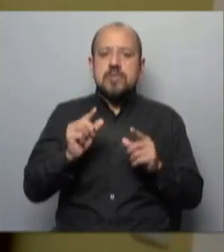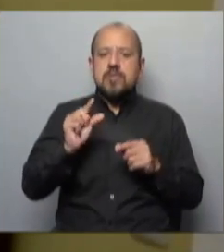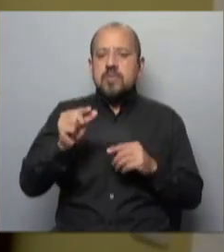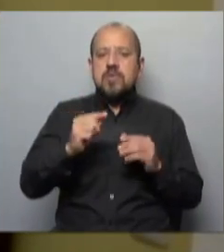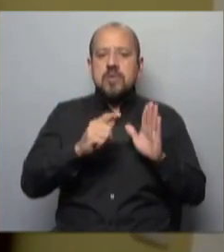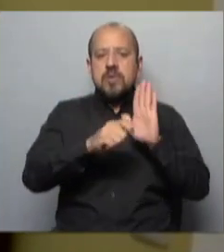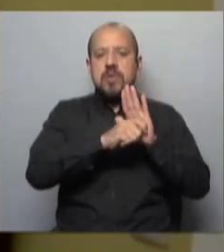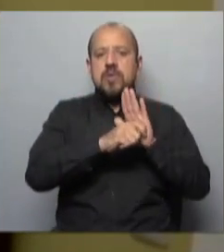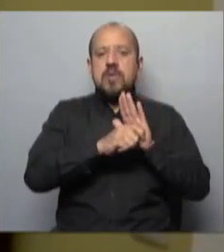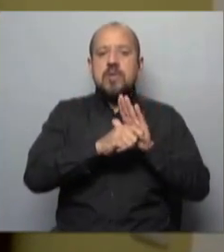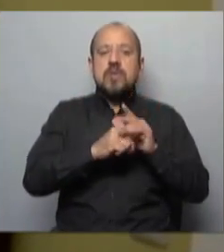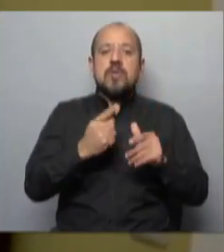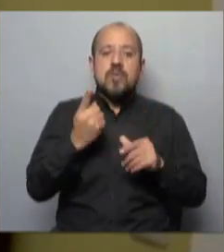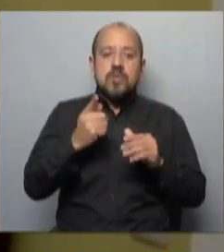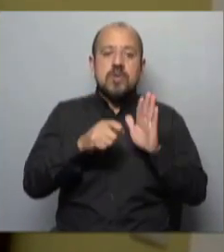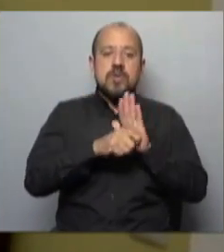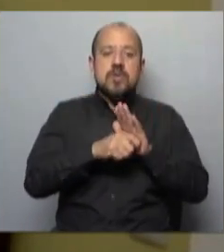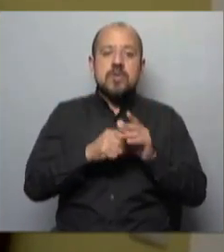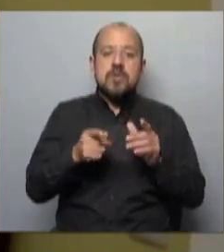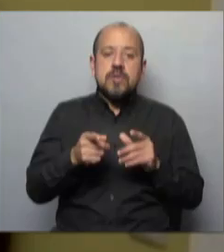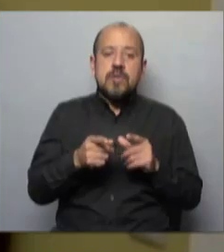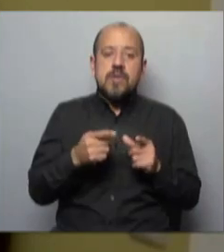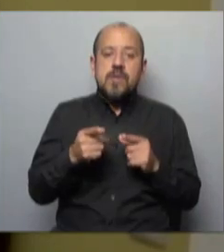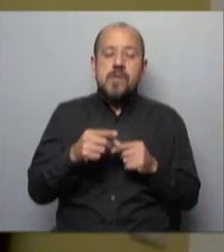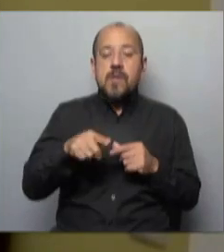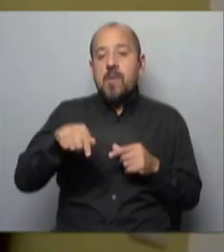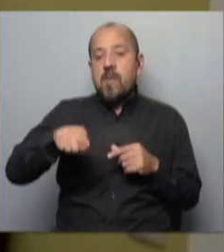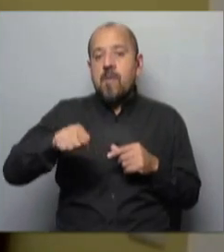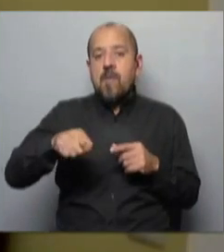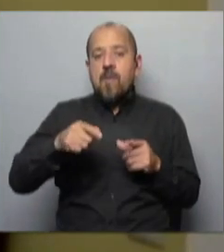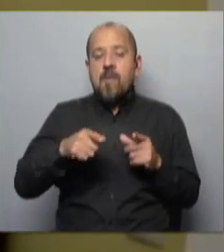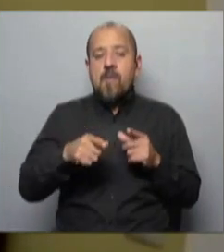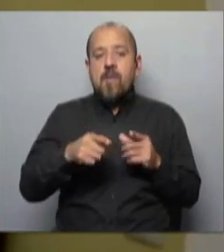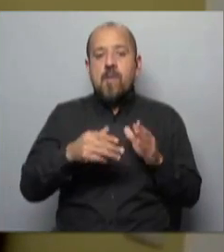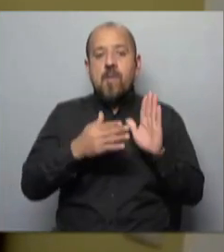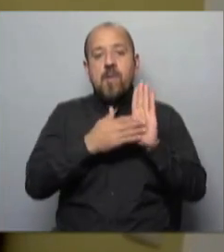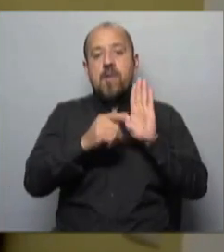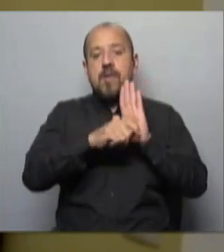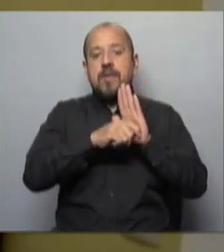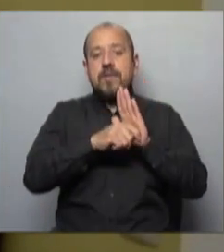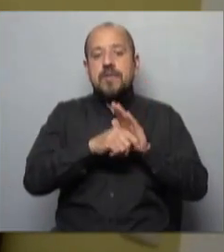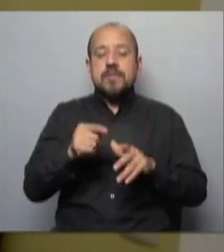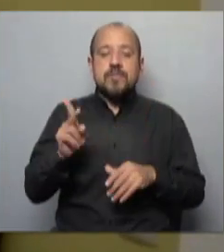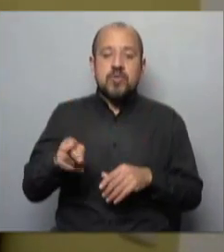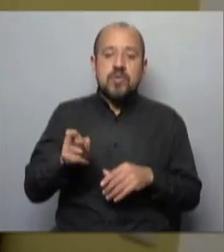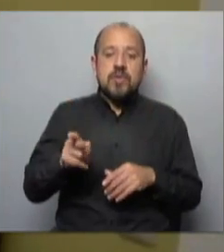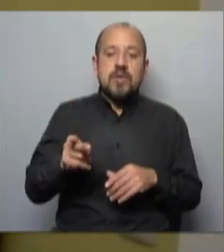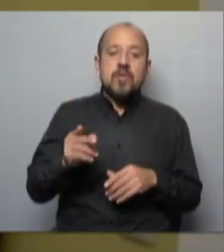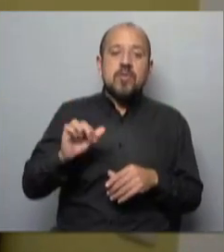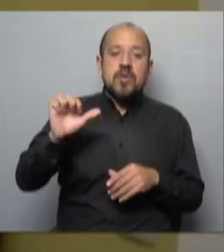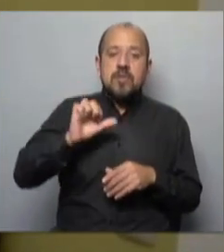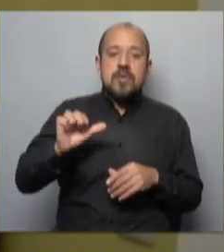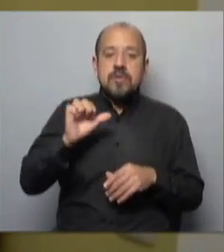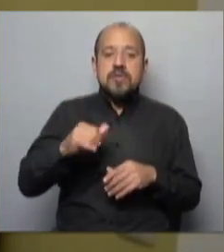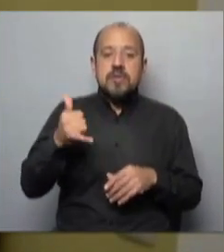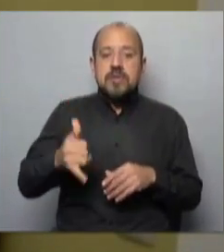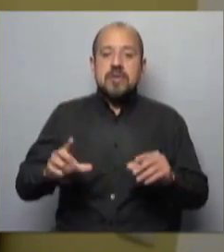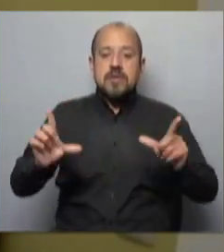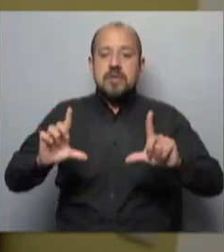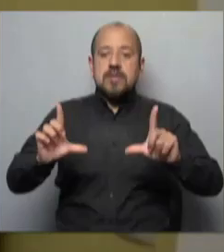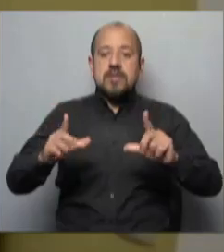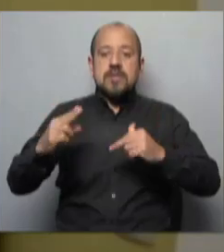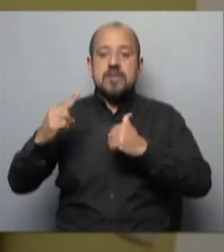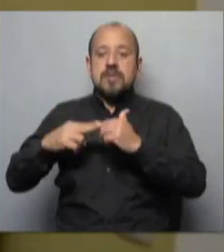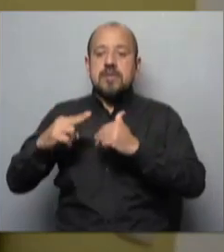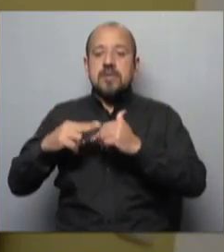uno era este que se entendió volver de la suprema corte de justicia que establecer la prohibición de que una empresa tenga televisión y además